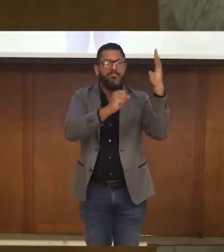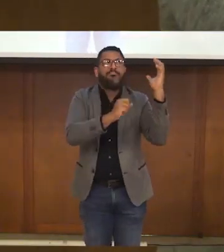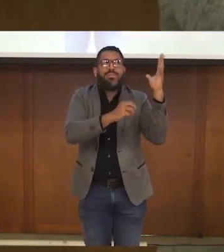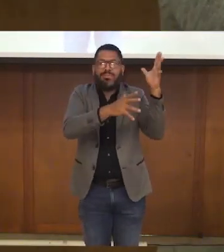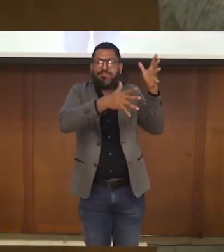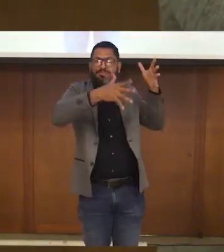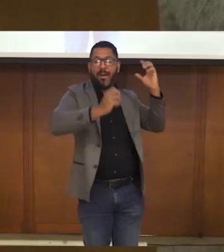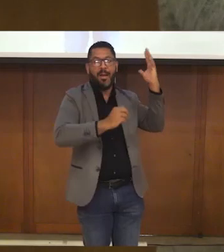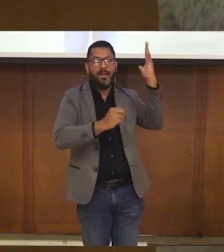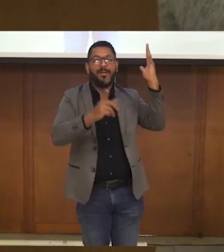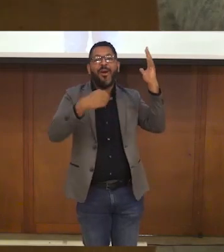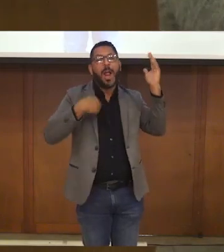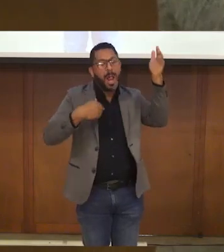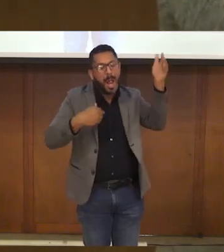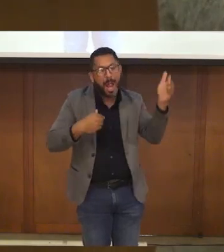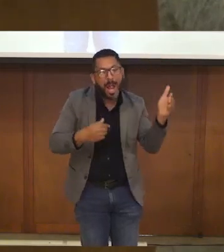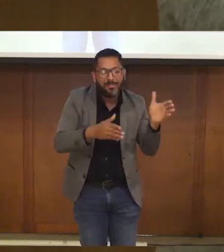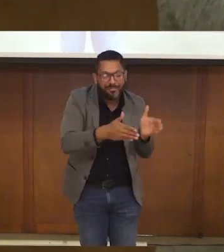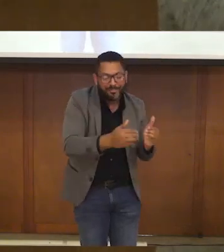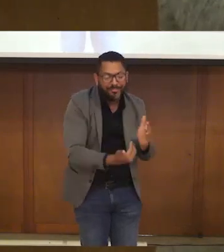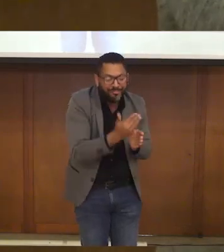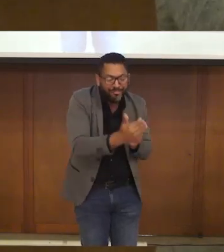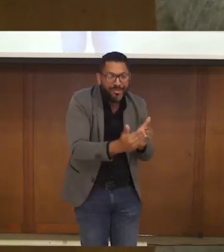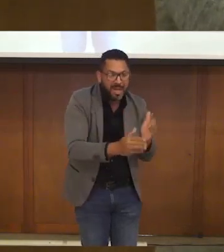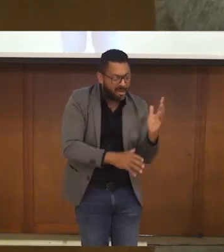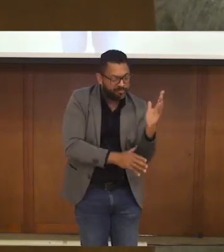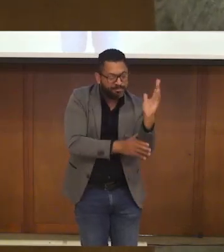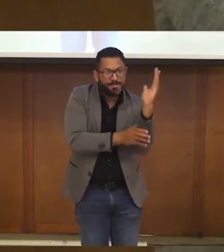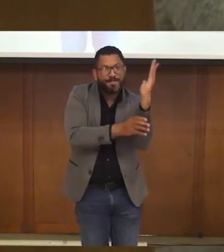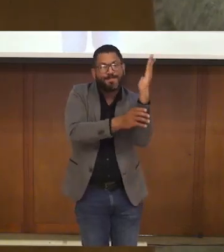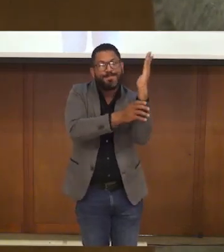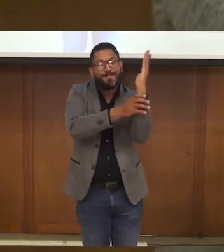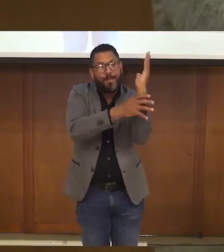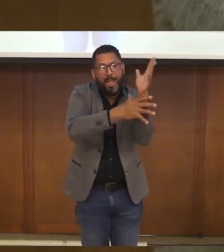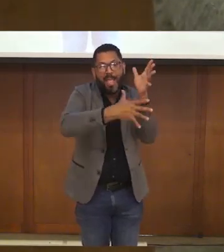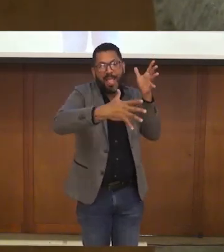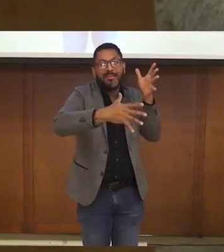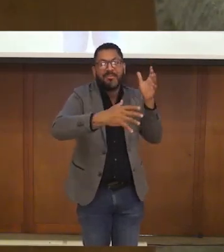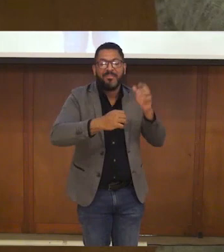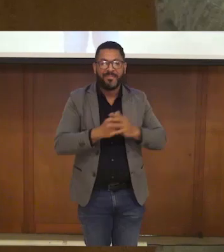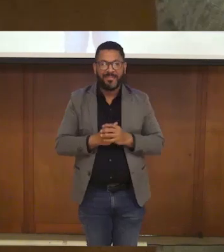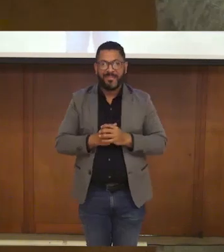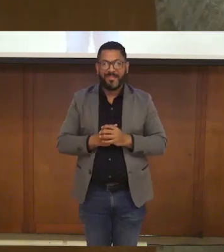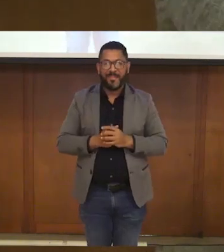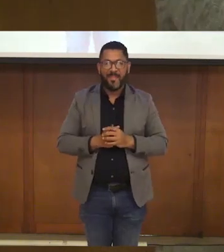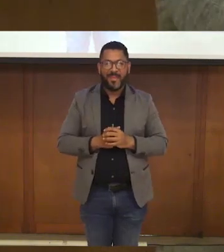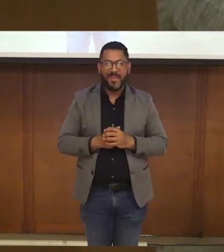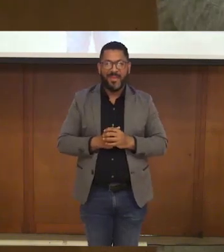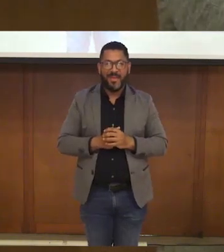son unos árboles muy grandes y estos son jóvenes, almendros jóvenes, ellos tienen un tronco muy, muy grande.